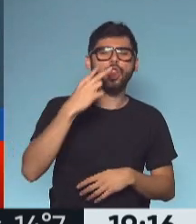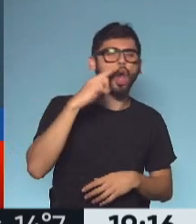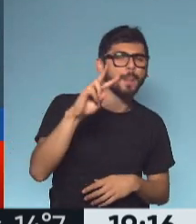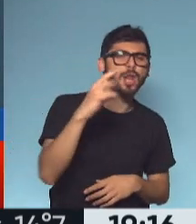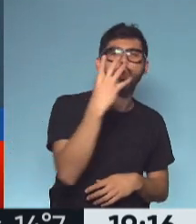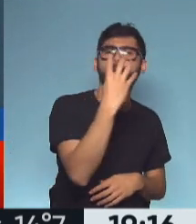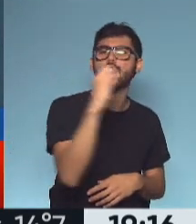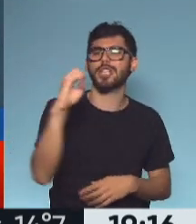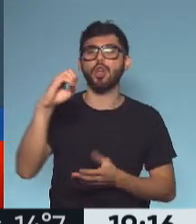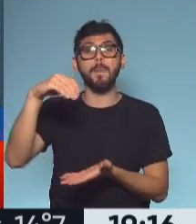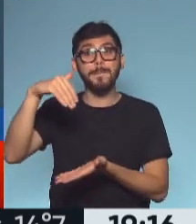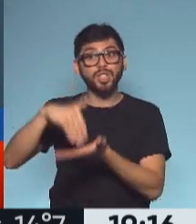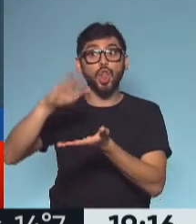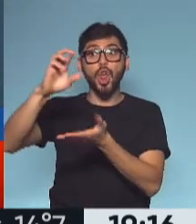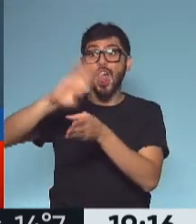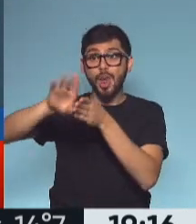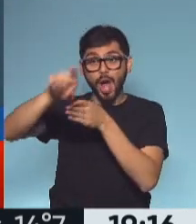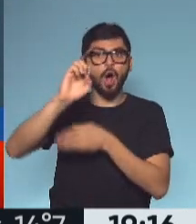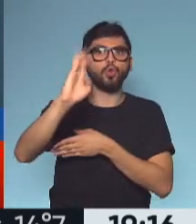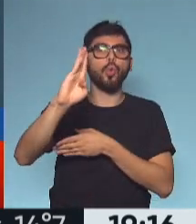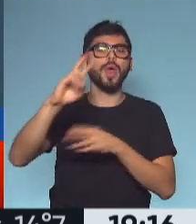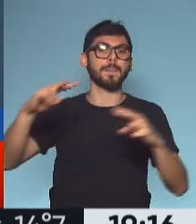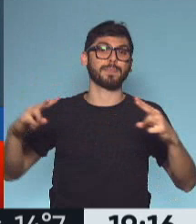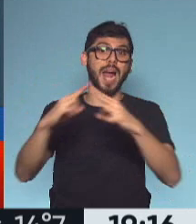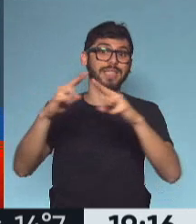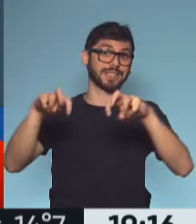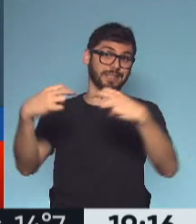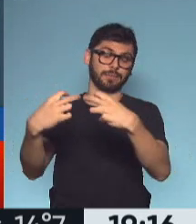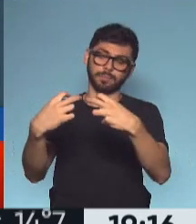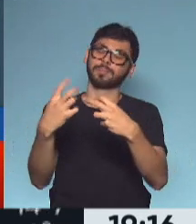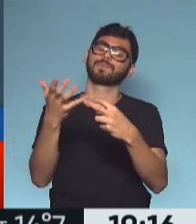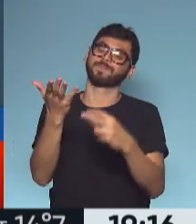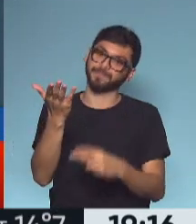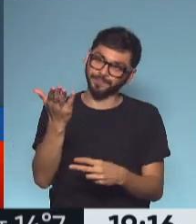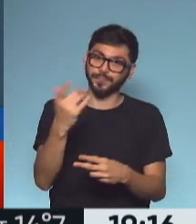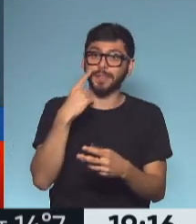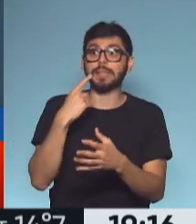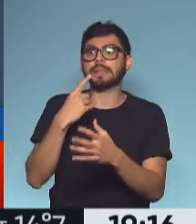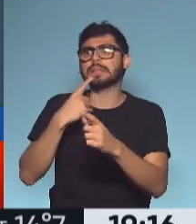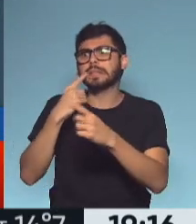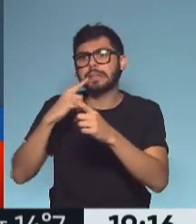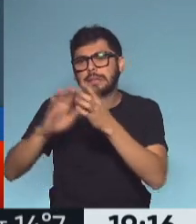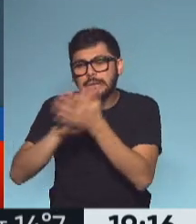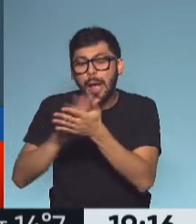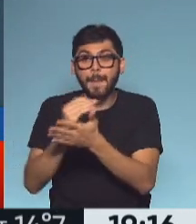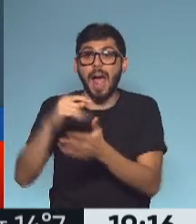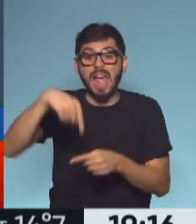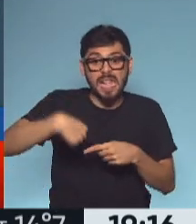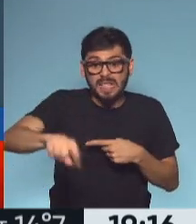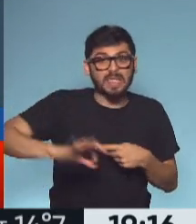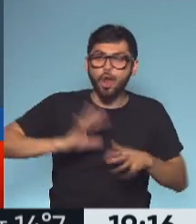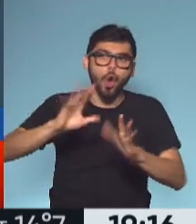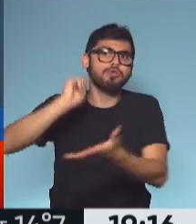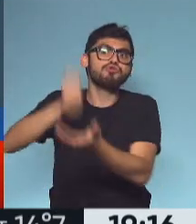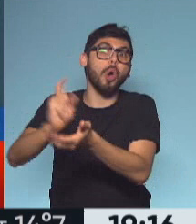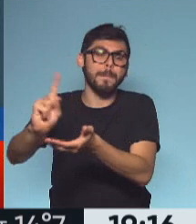2.400 millones de dólares con el Club de París, que es claramente lo que está buscando es, al menos por este año, no pagar, al igual que con el Fondo Monetario Internacional,